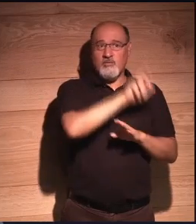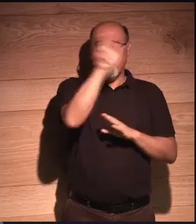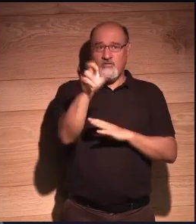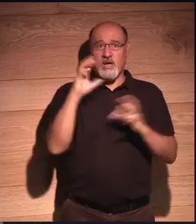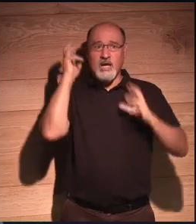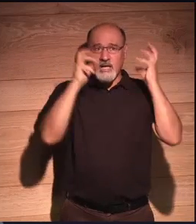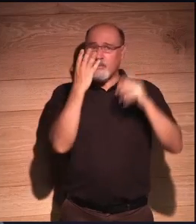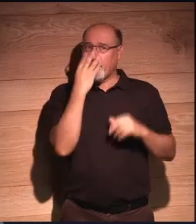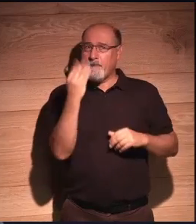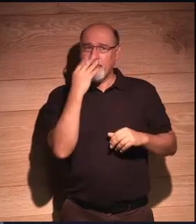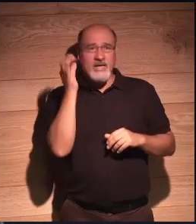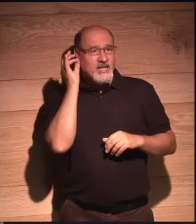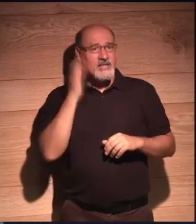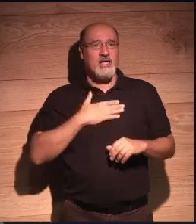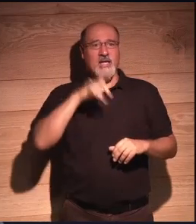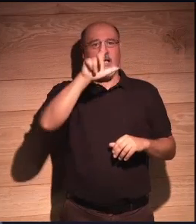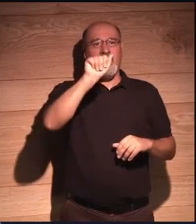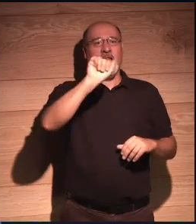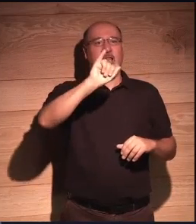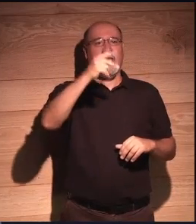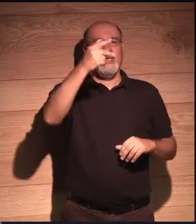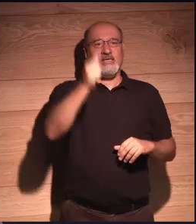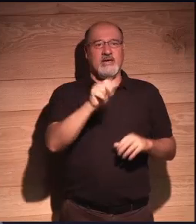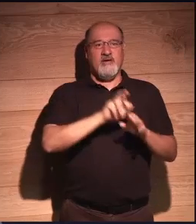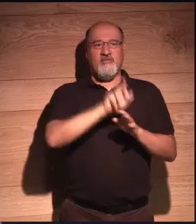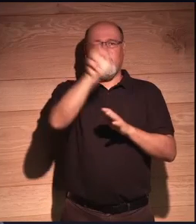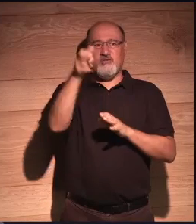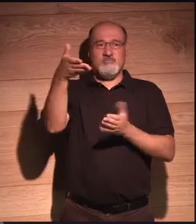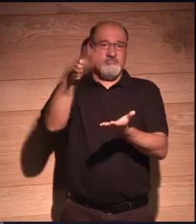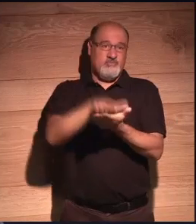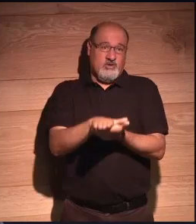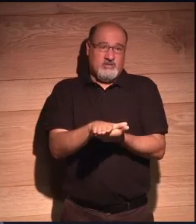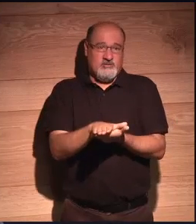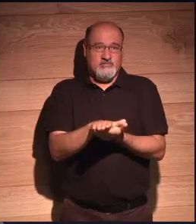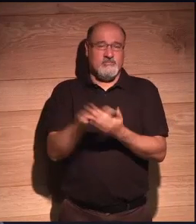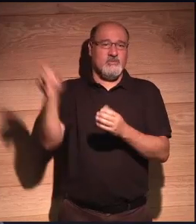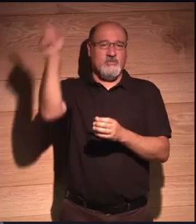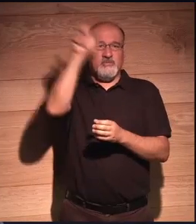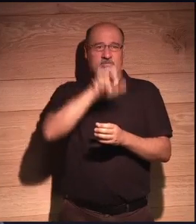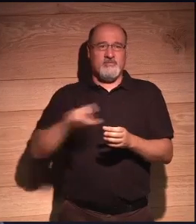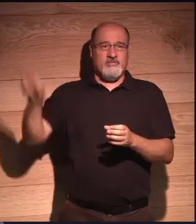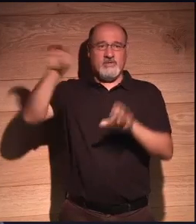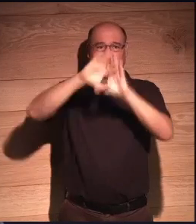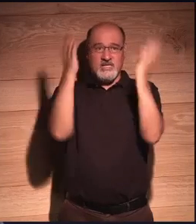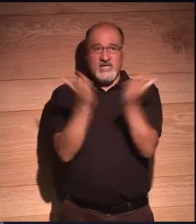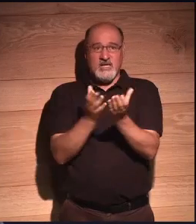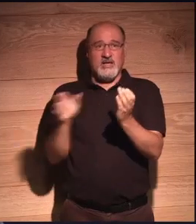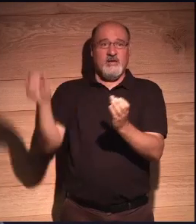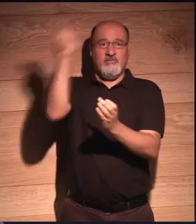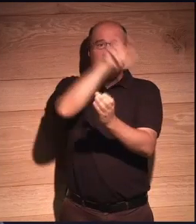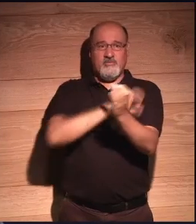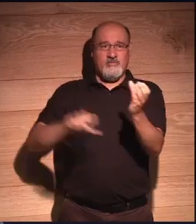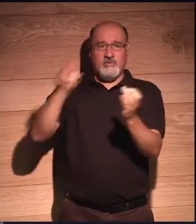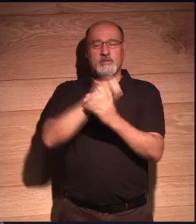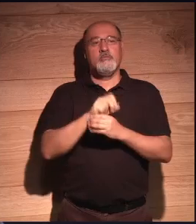primer animal en el espacio, o sea, porque ni siquiera orbitó vivo, orbitó ya muerto. Los rusos